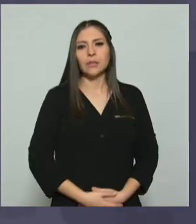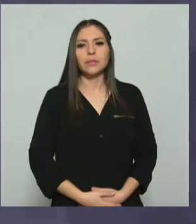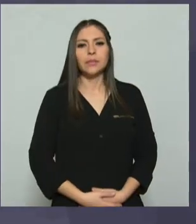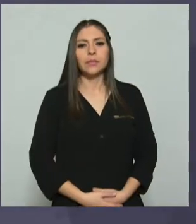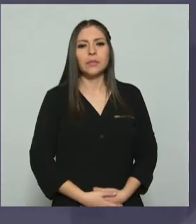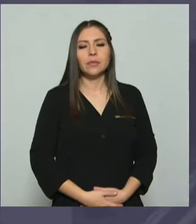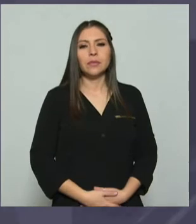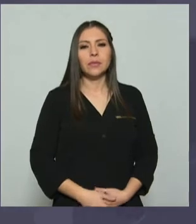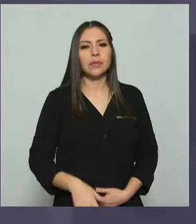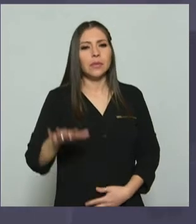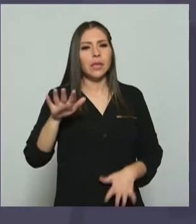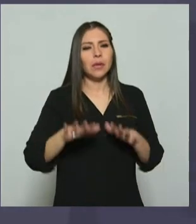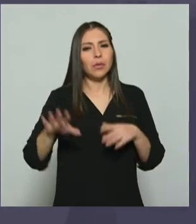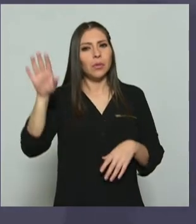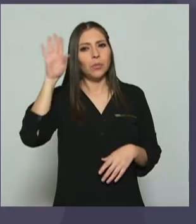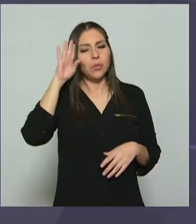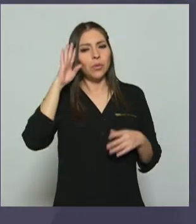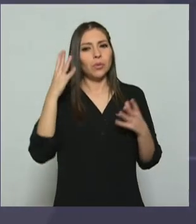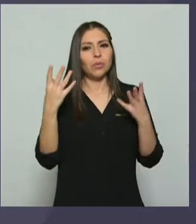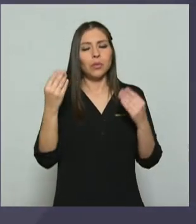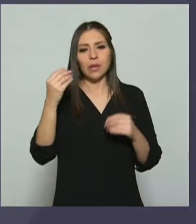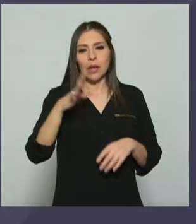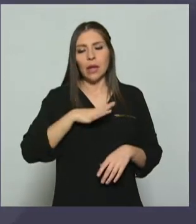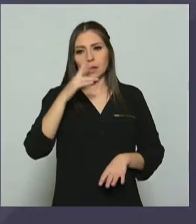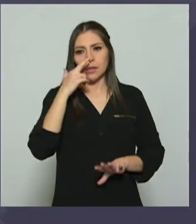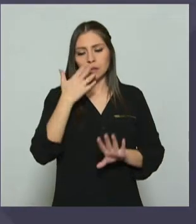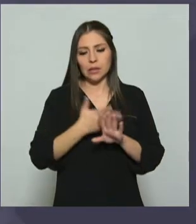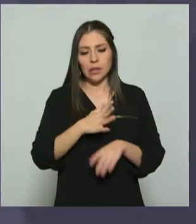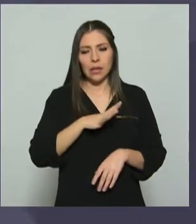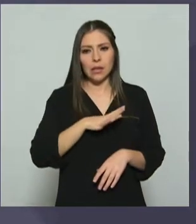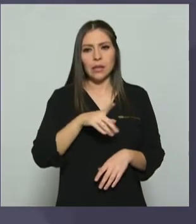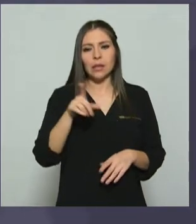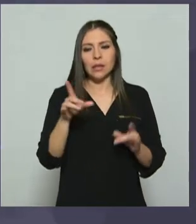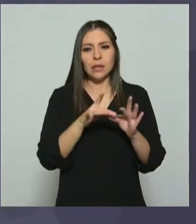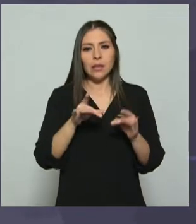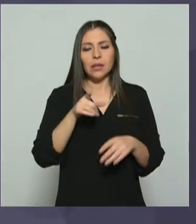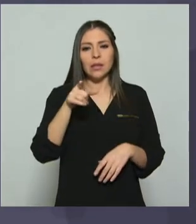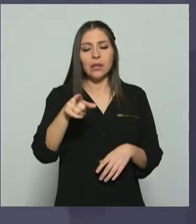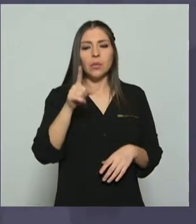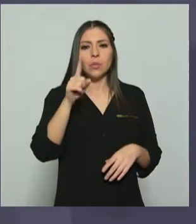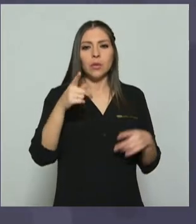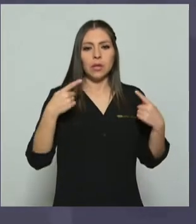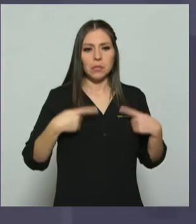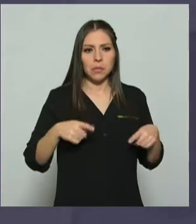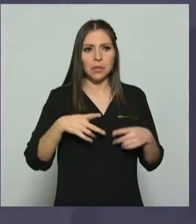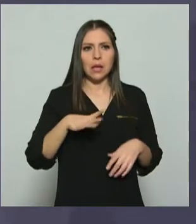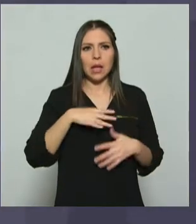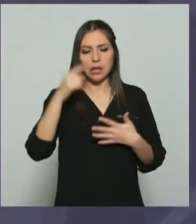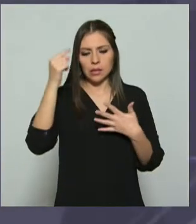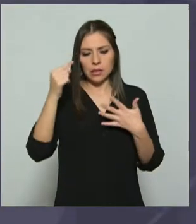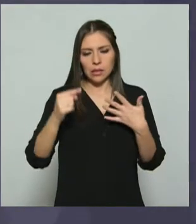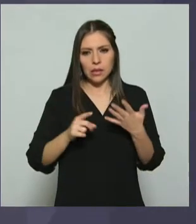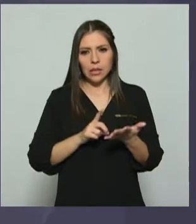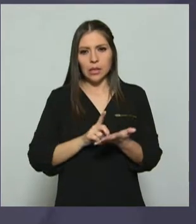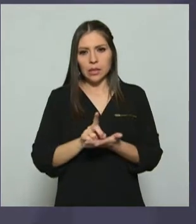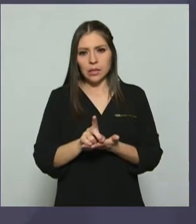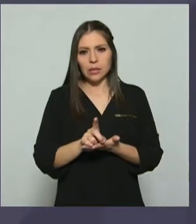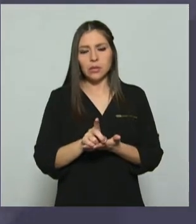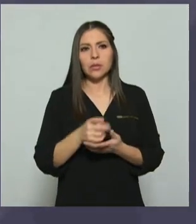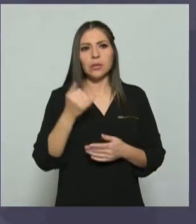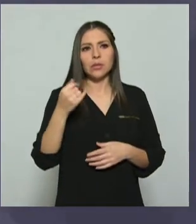grande la responsabilidad que se tiene. Lo decía Rosalinda y aclaraba, es una persona, se trata de un ciudadano, tiene derechos Y en ese caso,